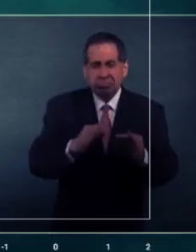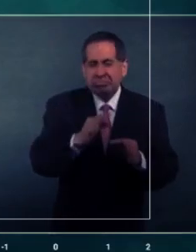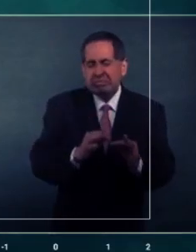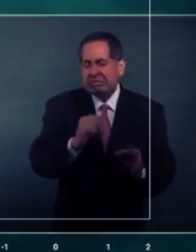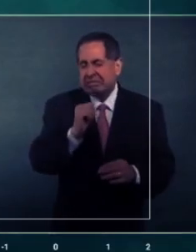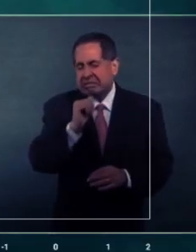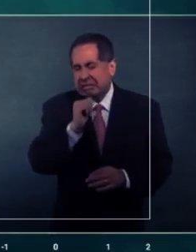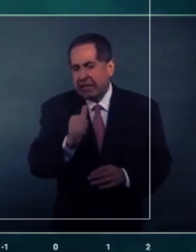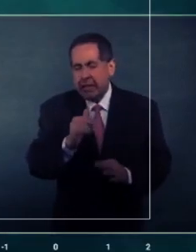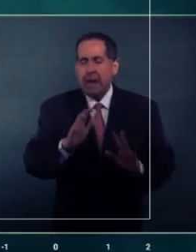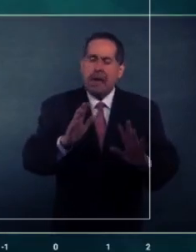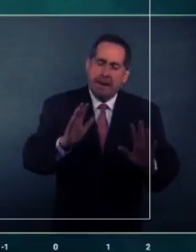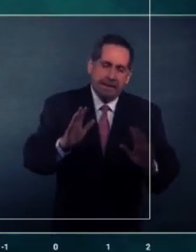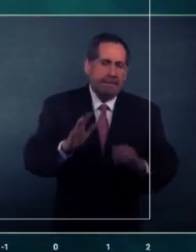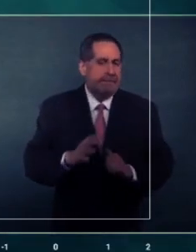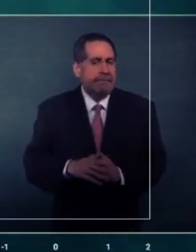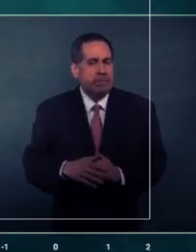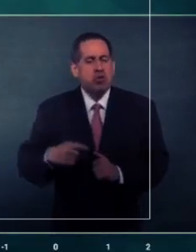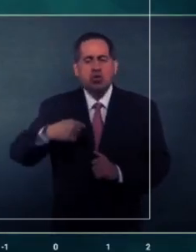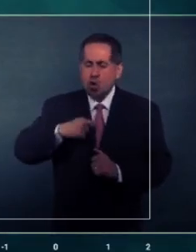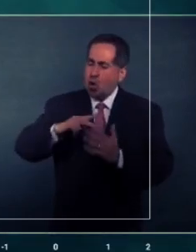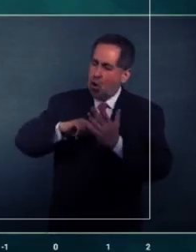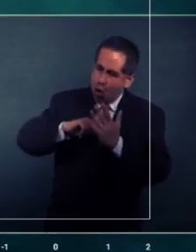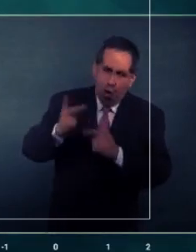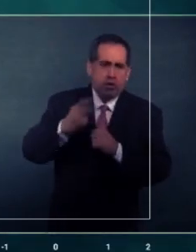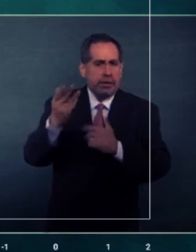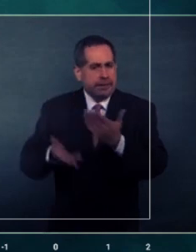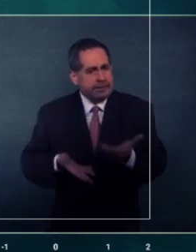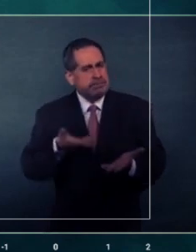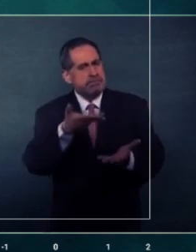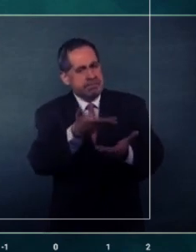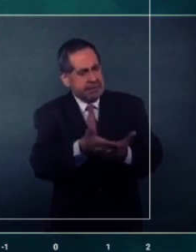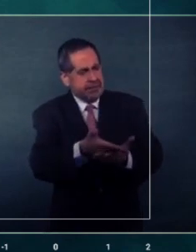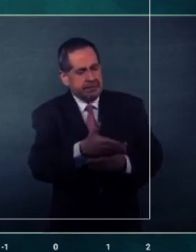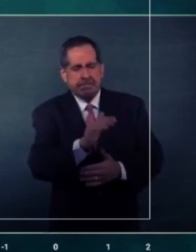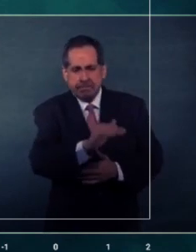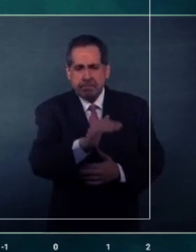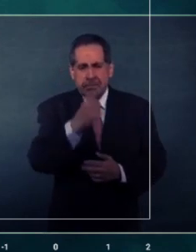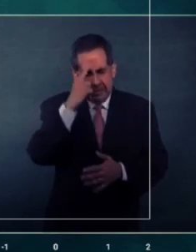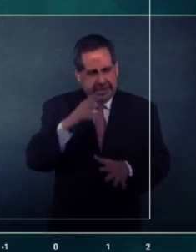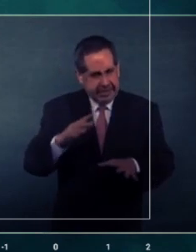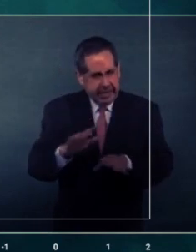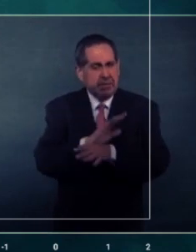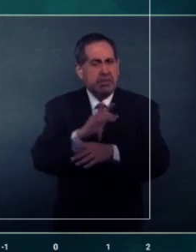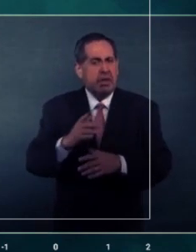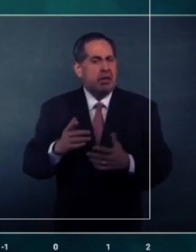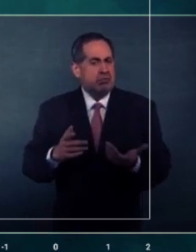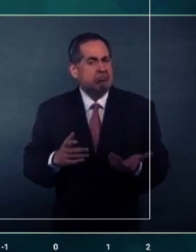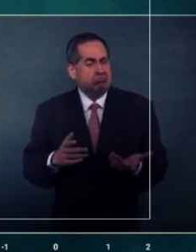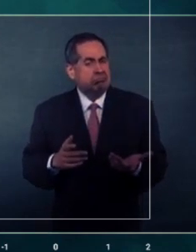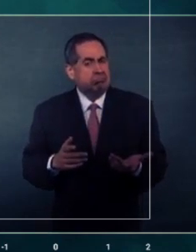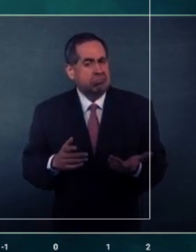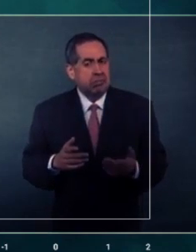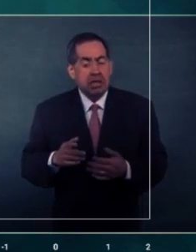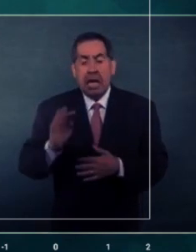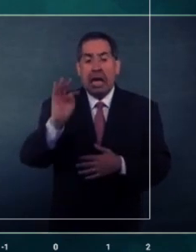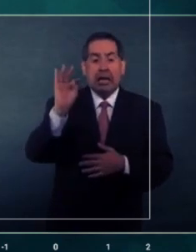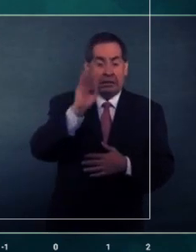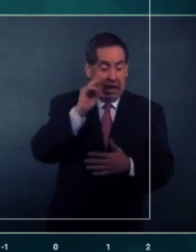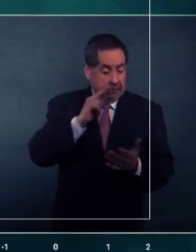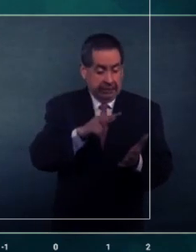ahora vuelvo a insistir para qué si se